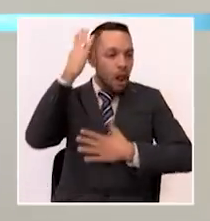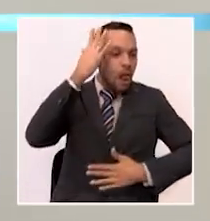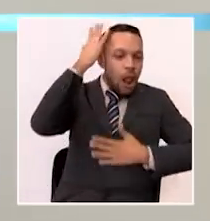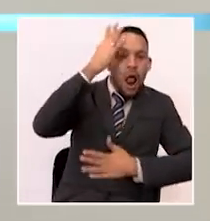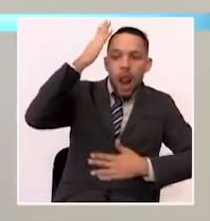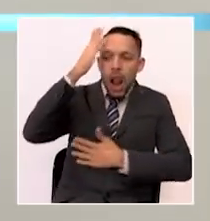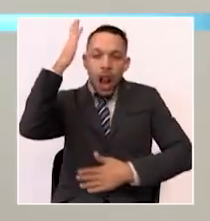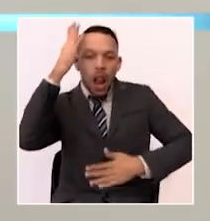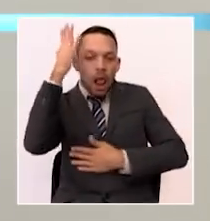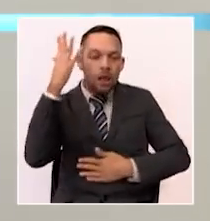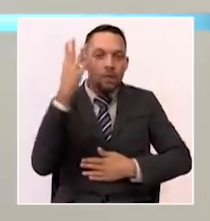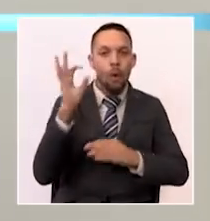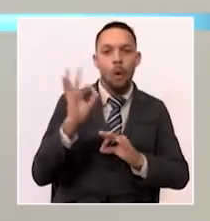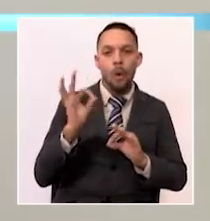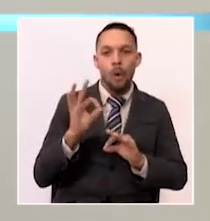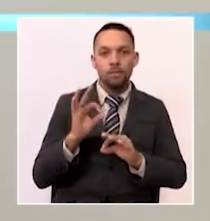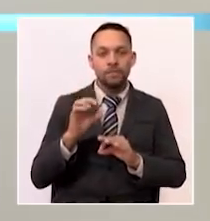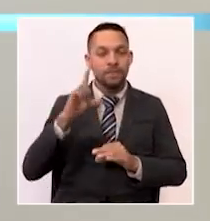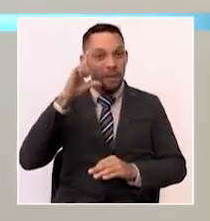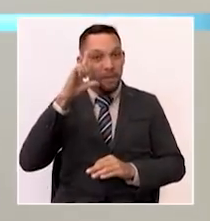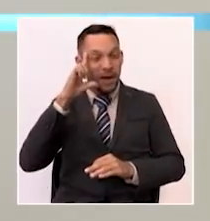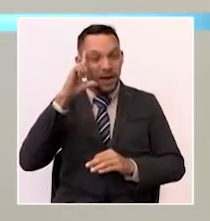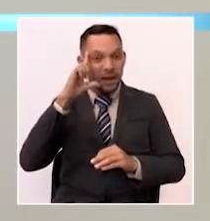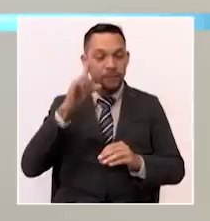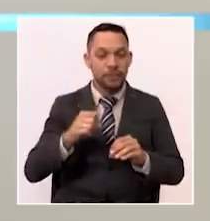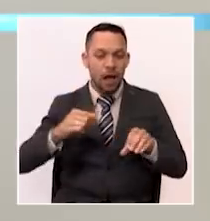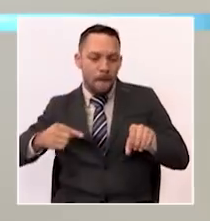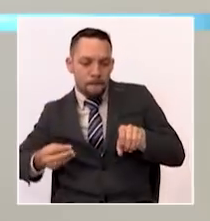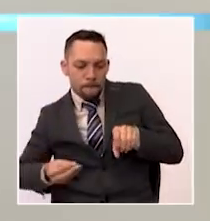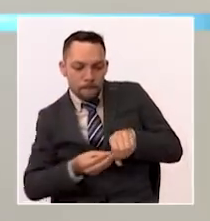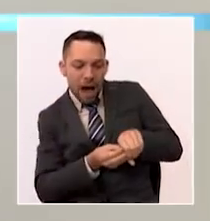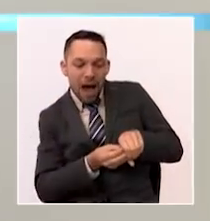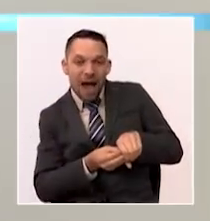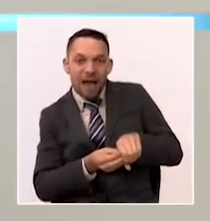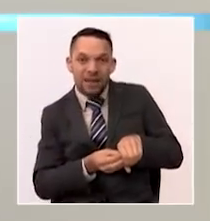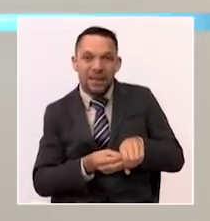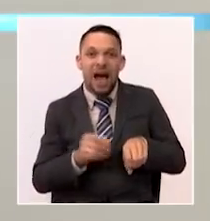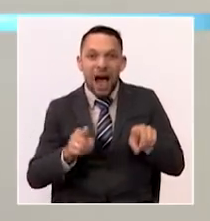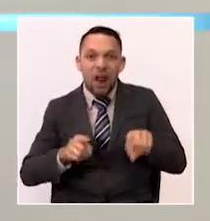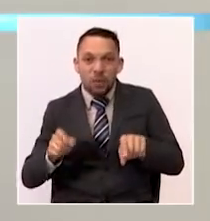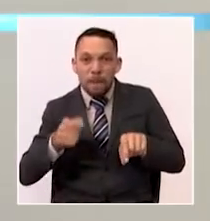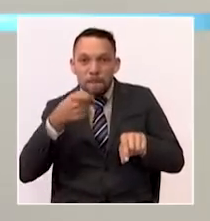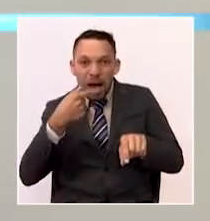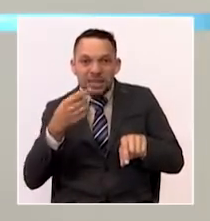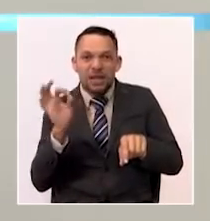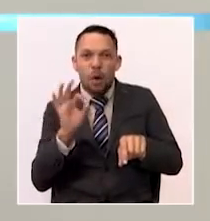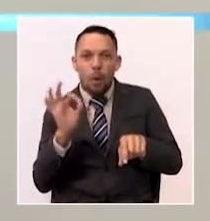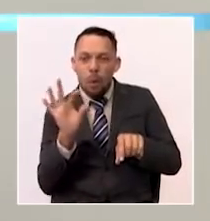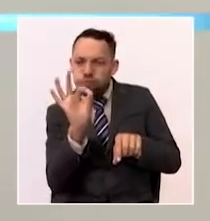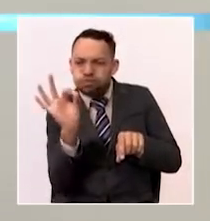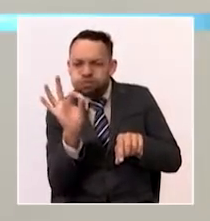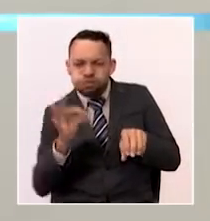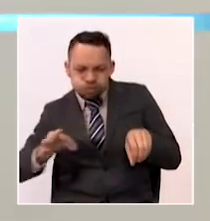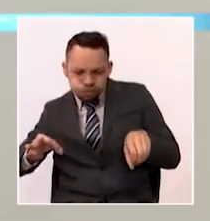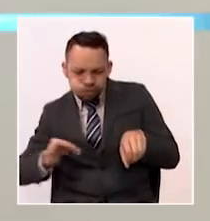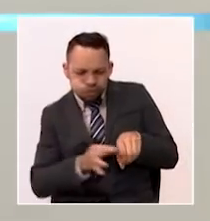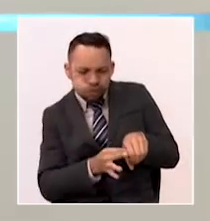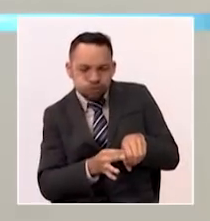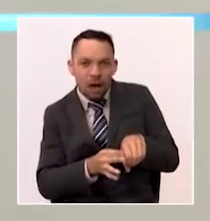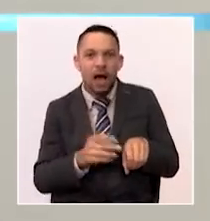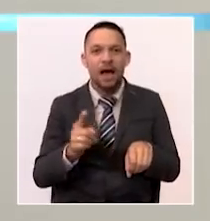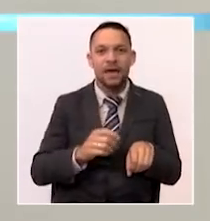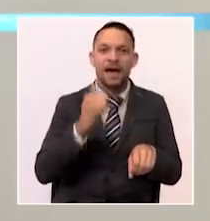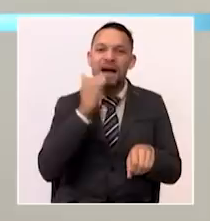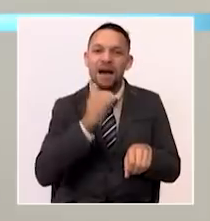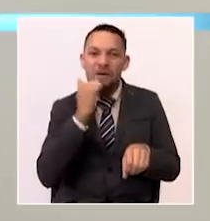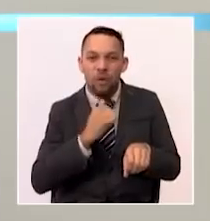vaginales o introduciendo cosas que no deberían ir en esa vagina porque acaba con todas esas bacterias. Y eso es lo que pasa cuando utilizamos muchos jabones